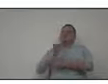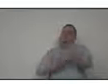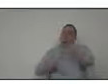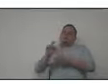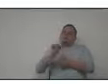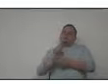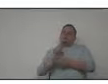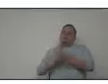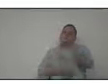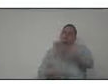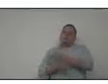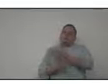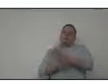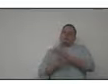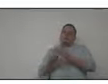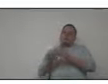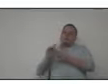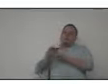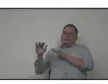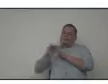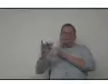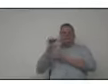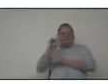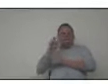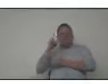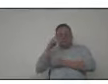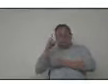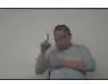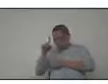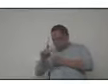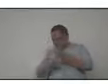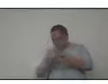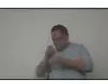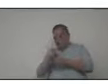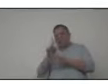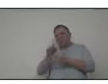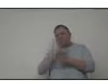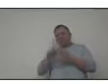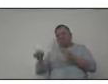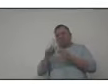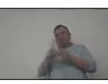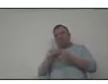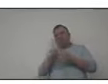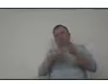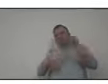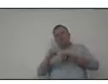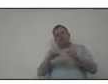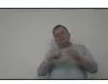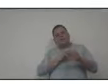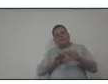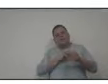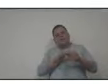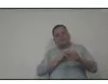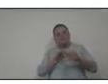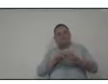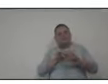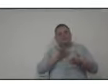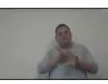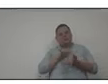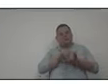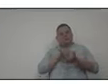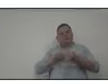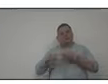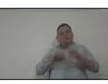y que invita el señor gobernador para la próxima semana, Casanare Palpita. Participación en actividades del